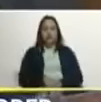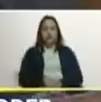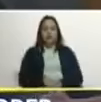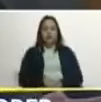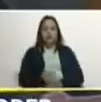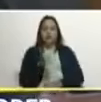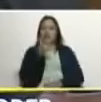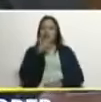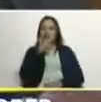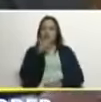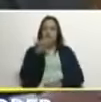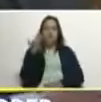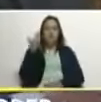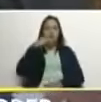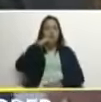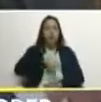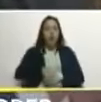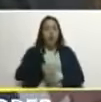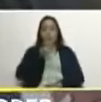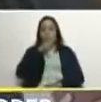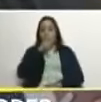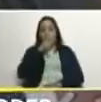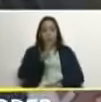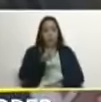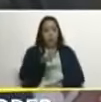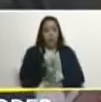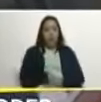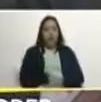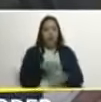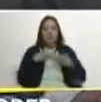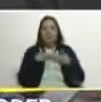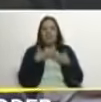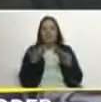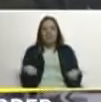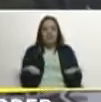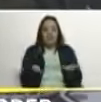errática, fatídica, entreguista,